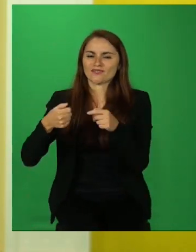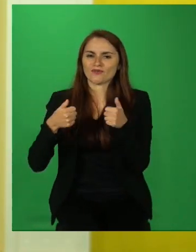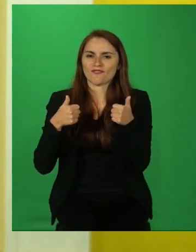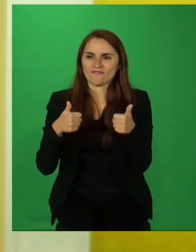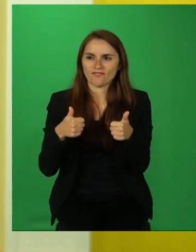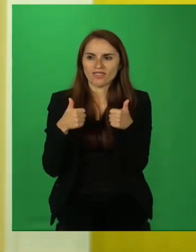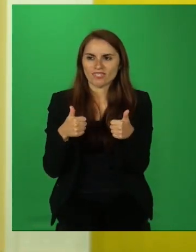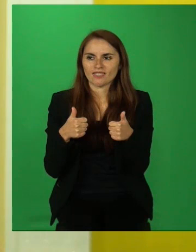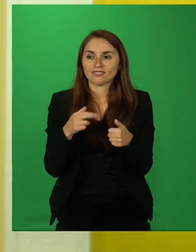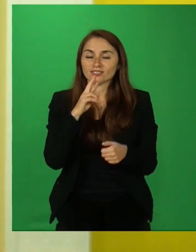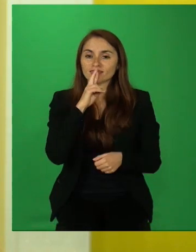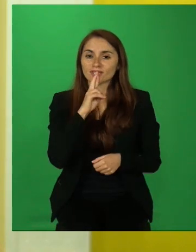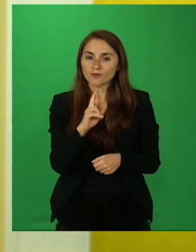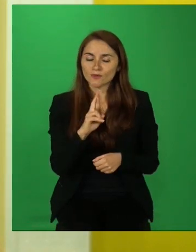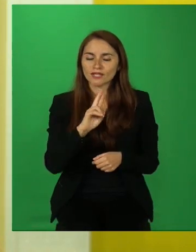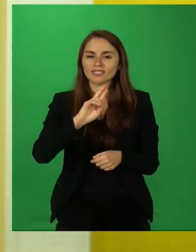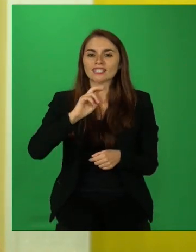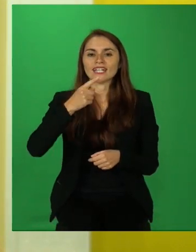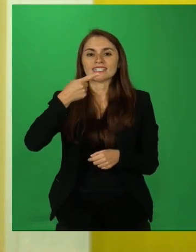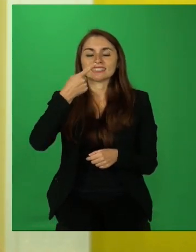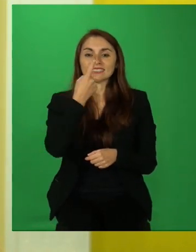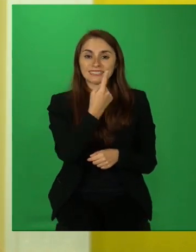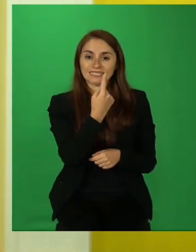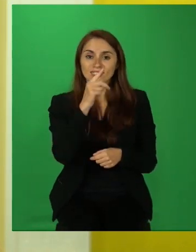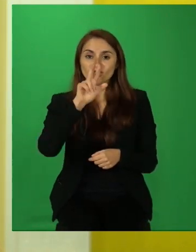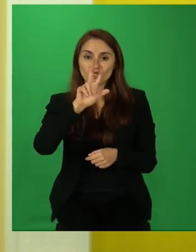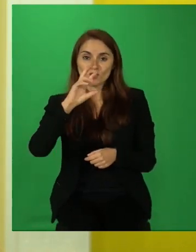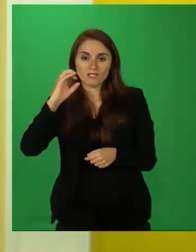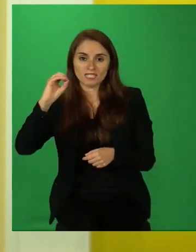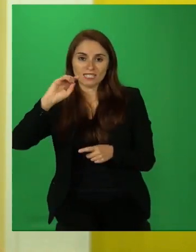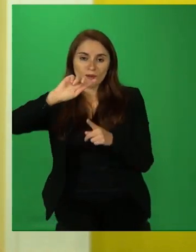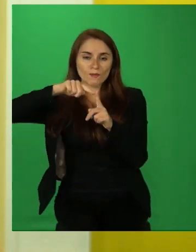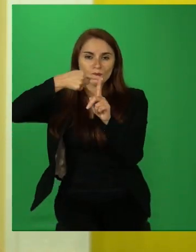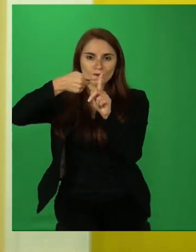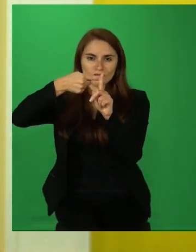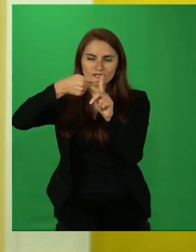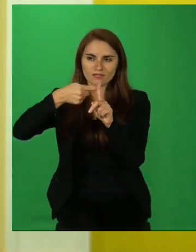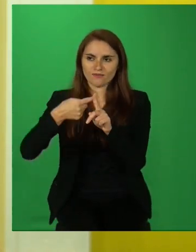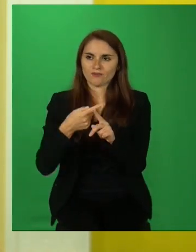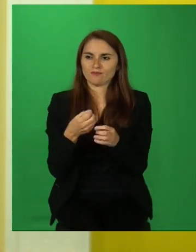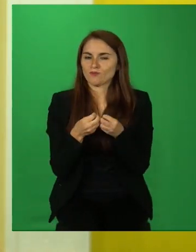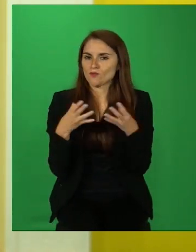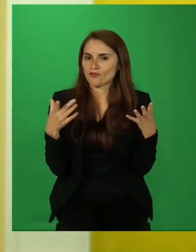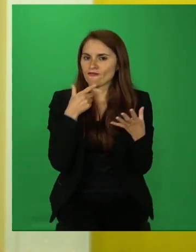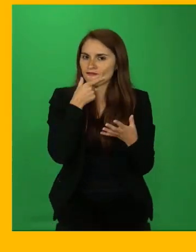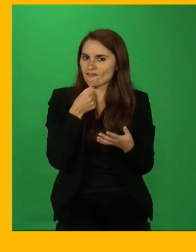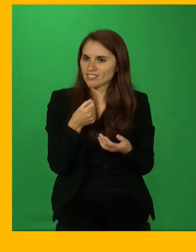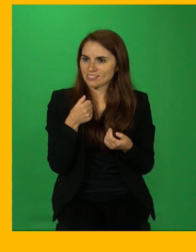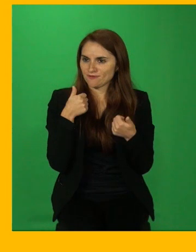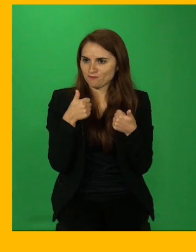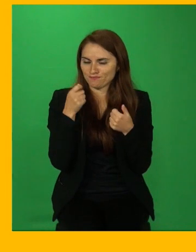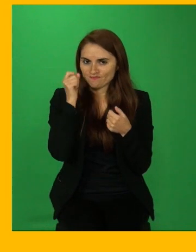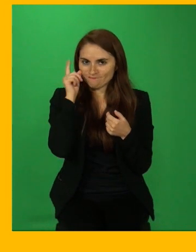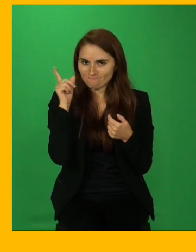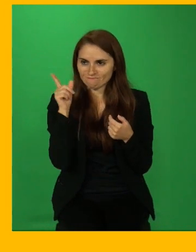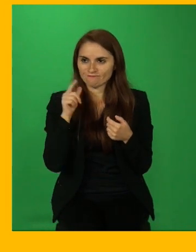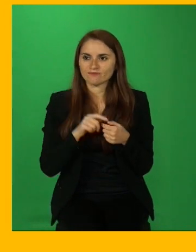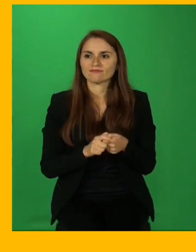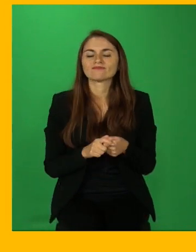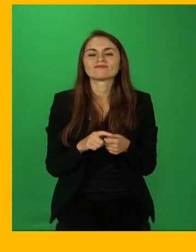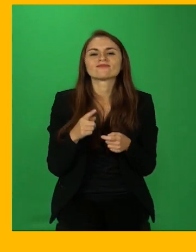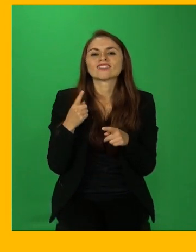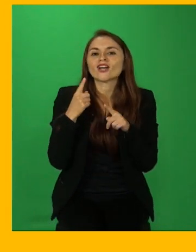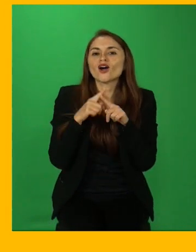resultado sería 180 positivo muy fácil hasta el momento te das cuenta ahora veamos